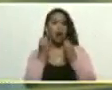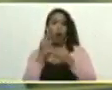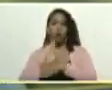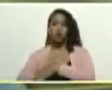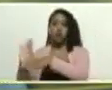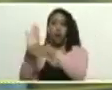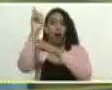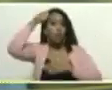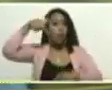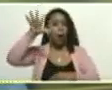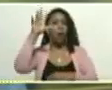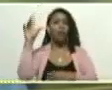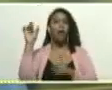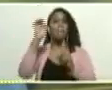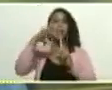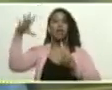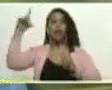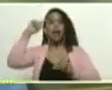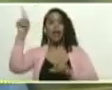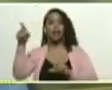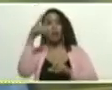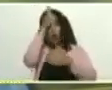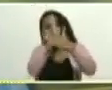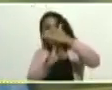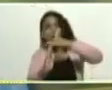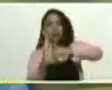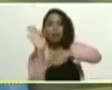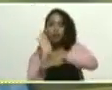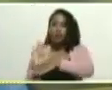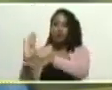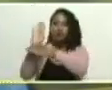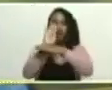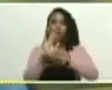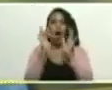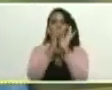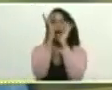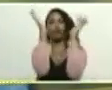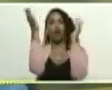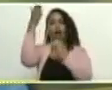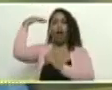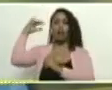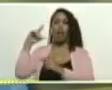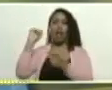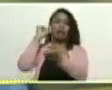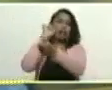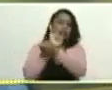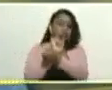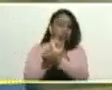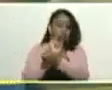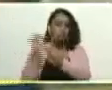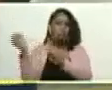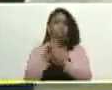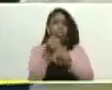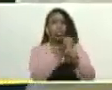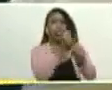palestino al pueblo humilde esclavizado perseguido torturado